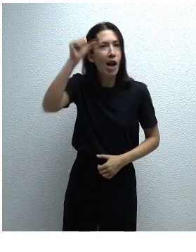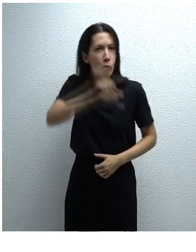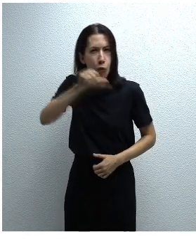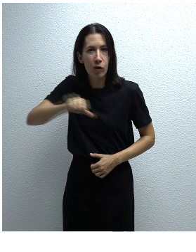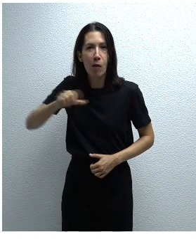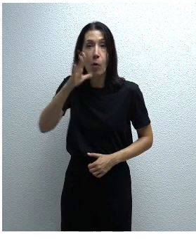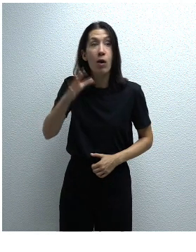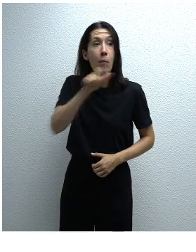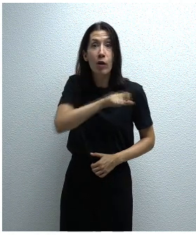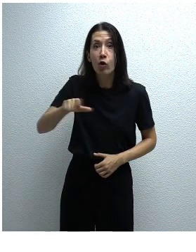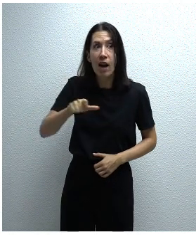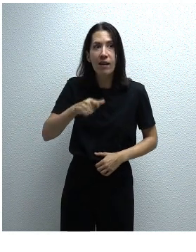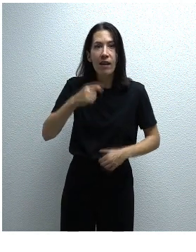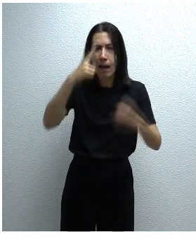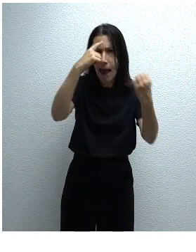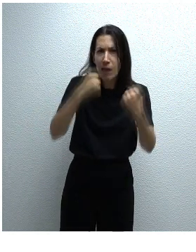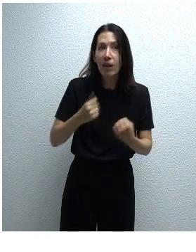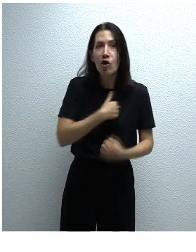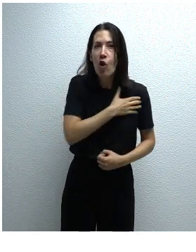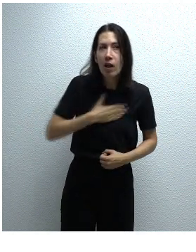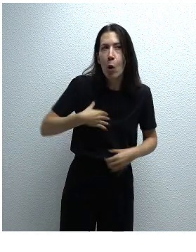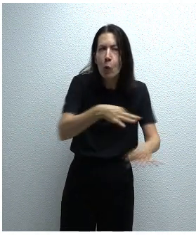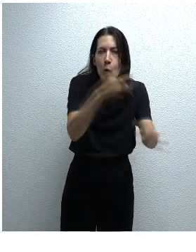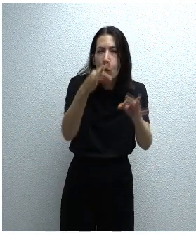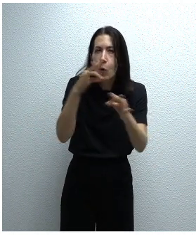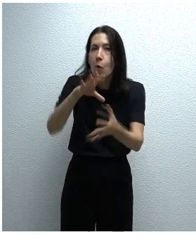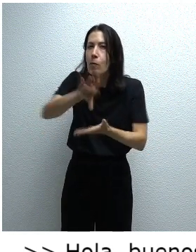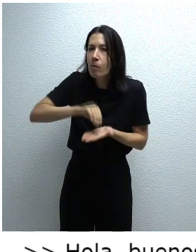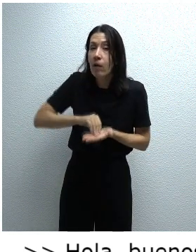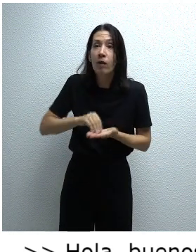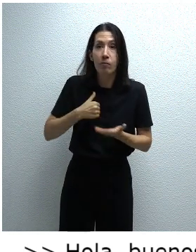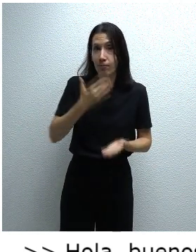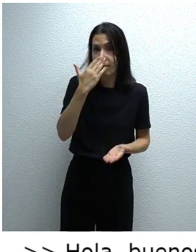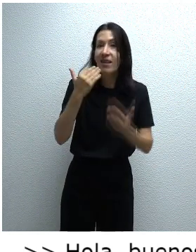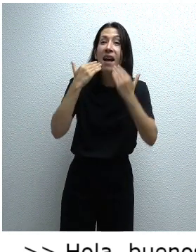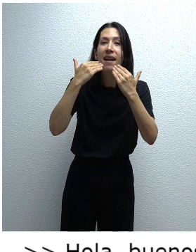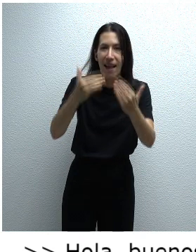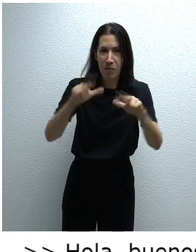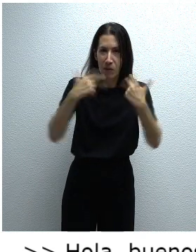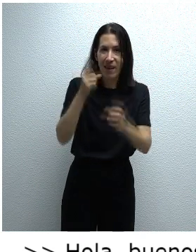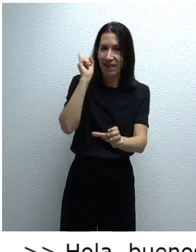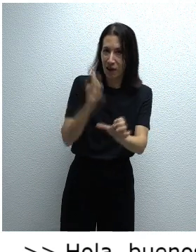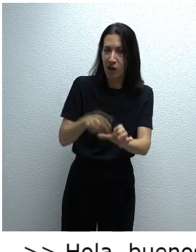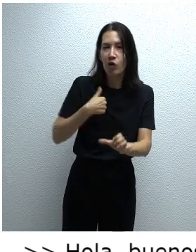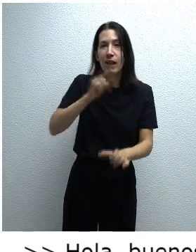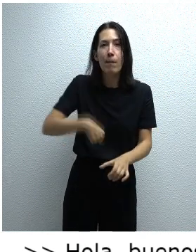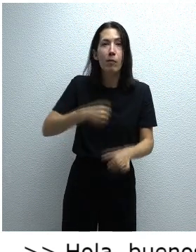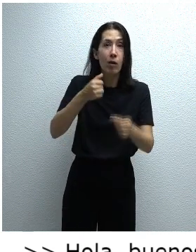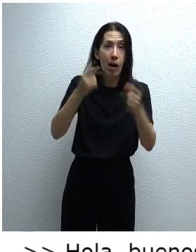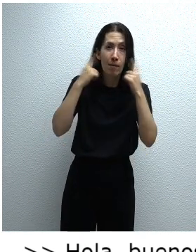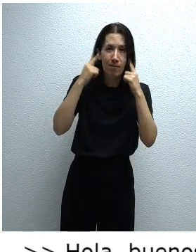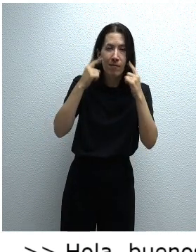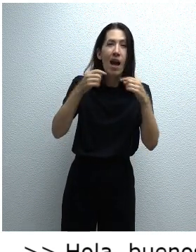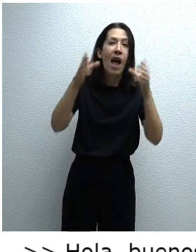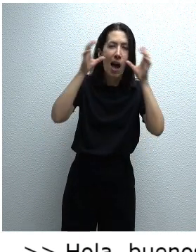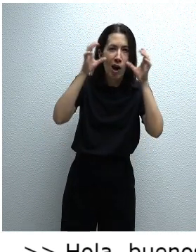las que podemos aprender todos y todas muchísimo, así que agradezco poder estar aquí con las orejas y los auriculares